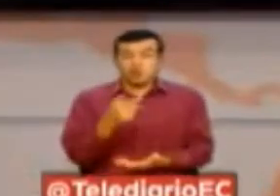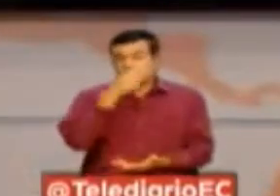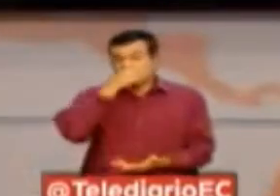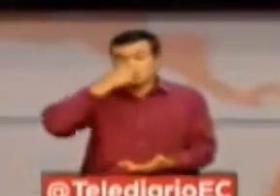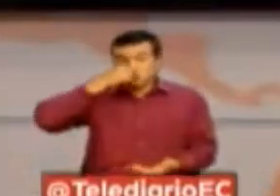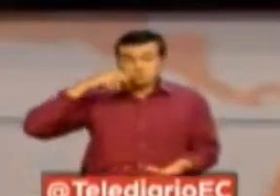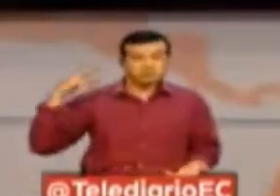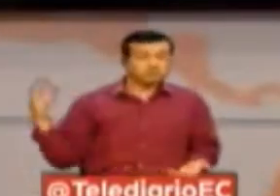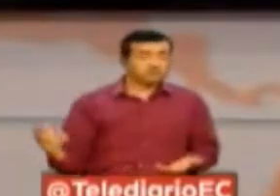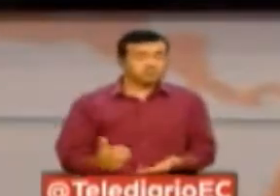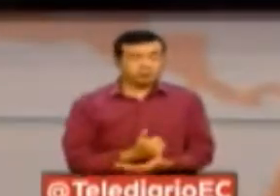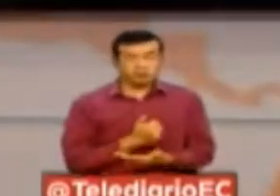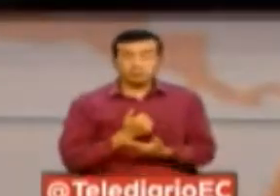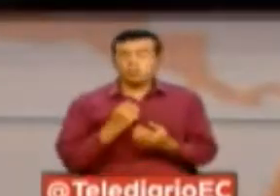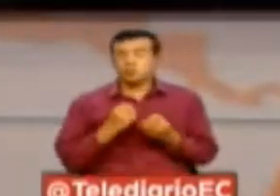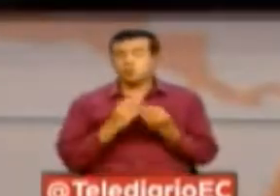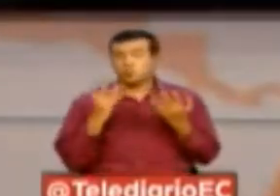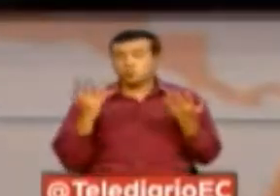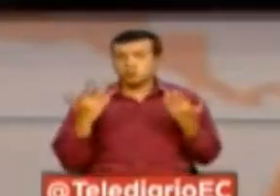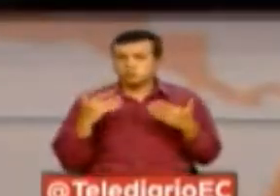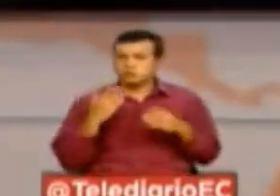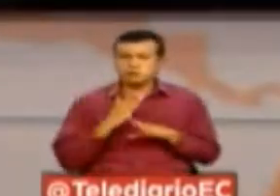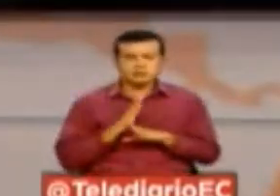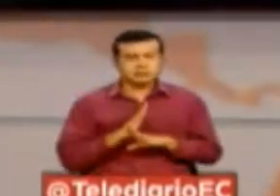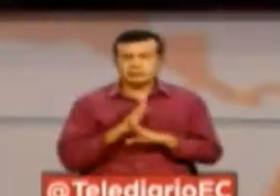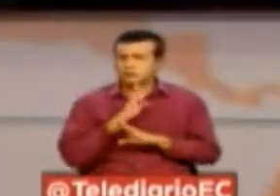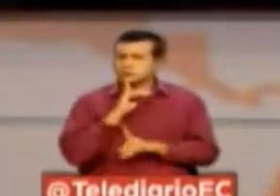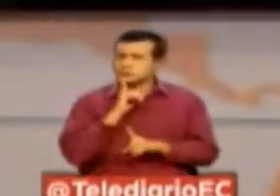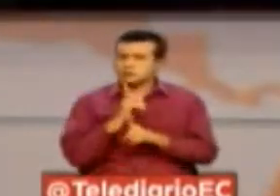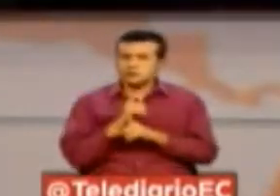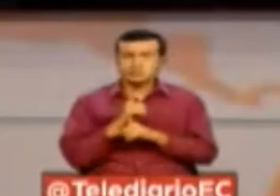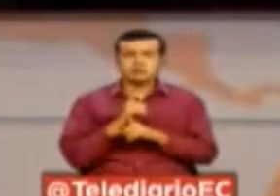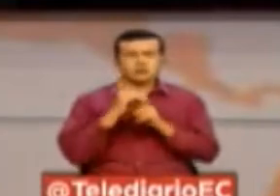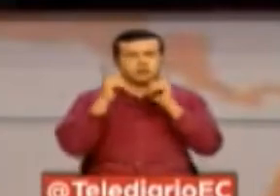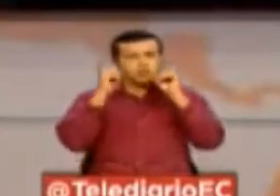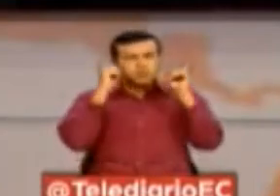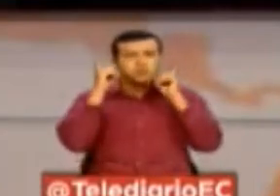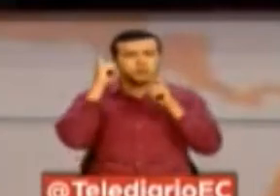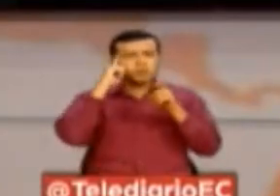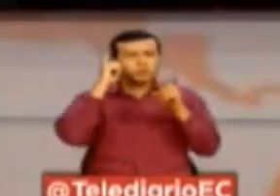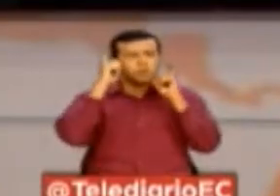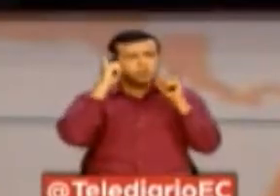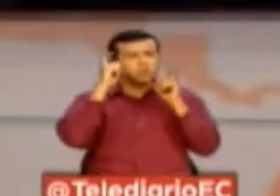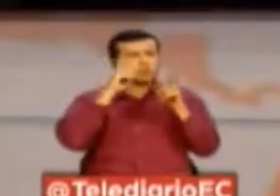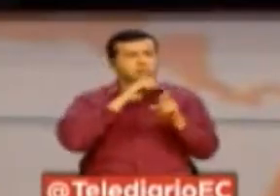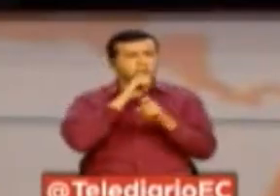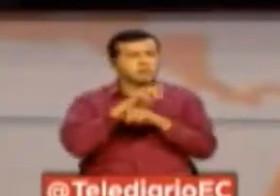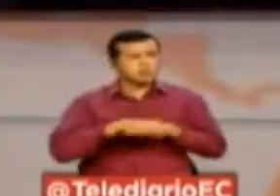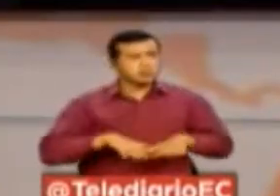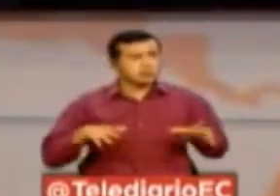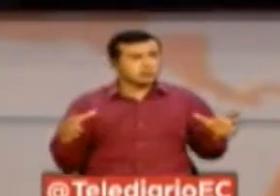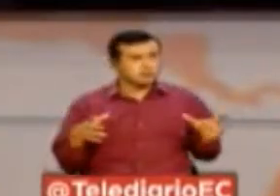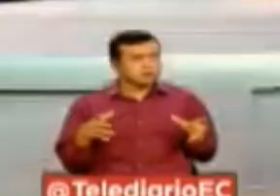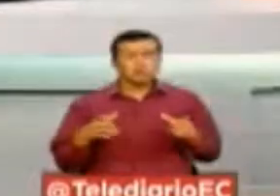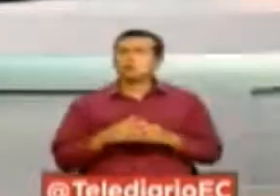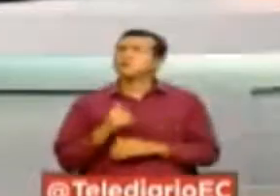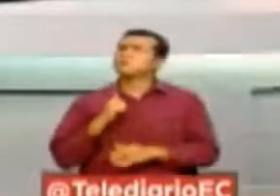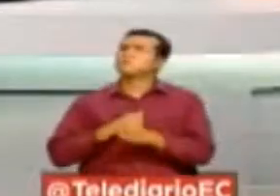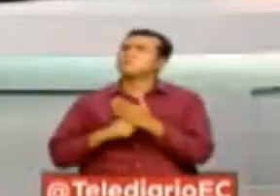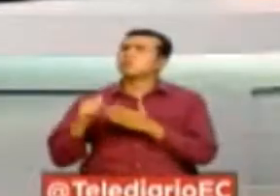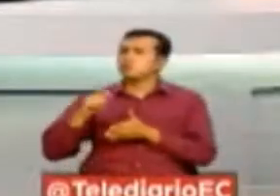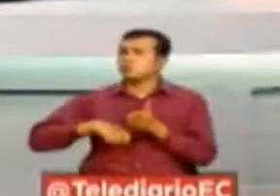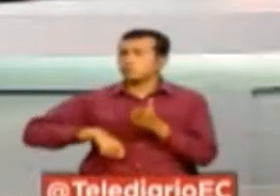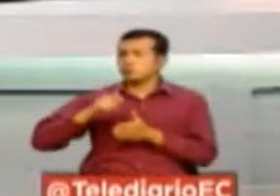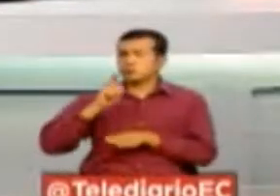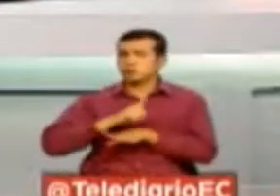etcétera entonces ha habido una aplicación permanente de la política de control del estado ecuatoriano en la zona de frontera ministro se